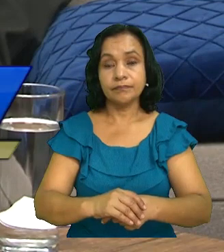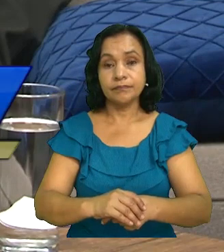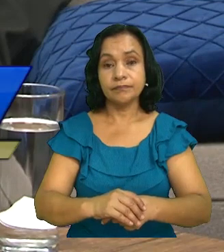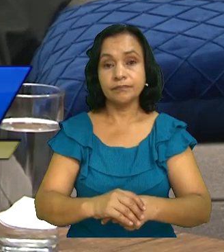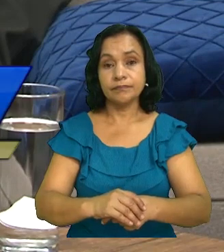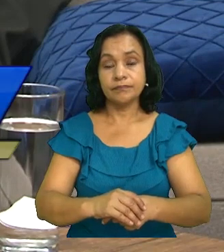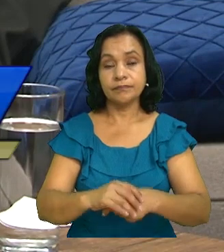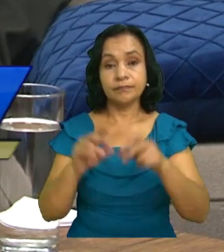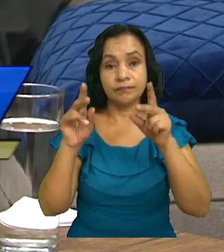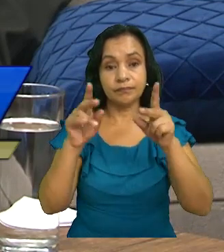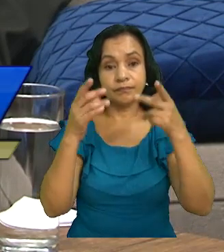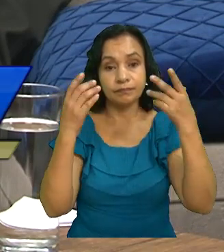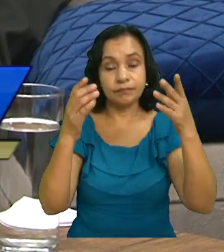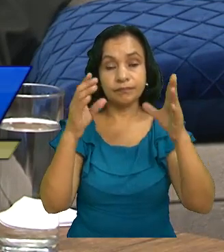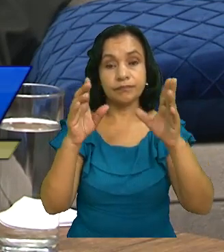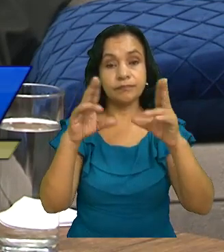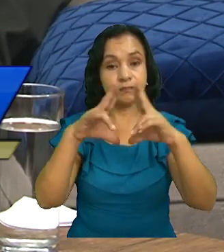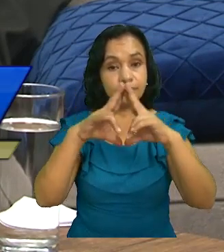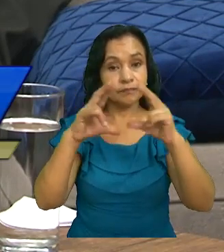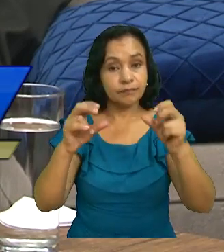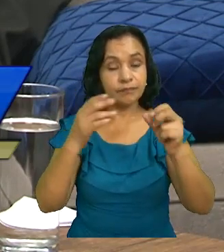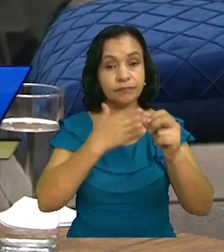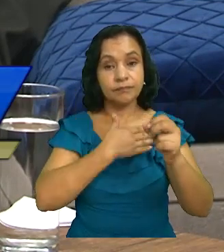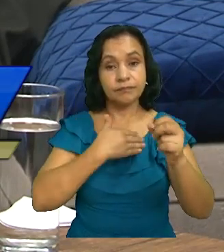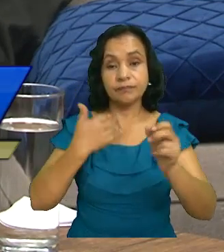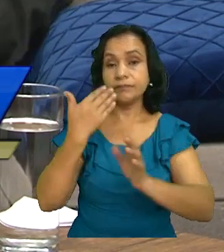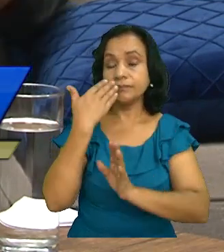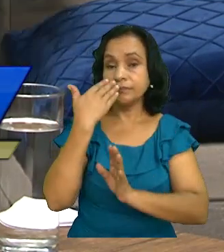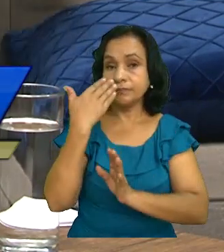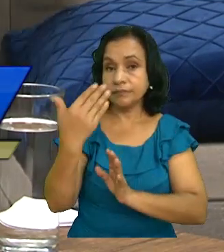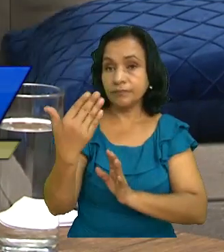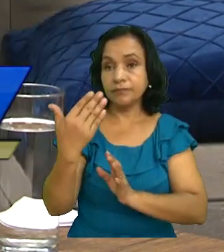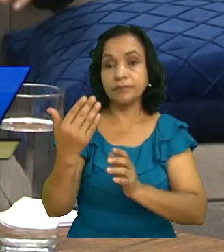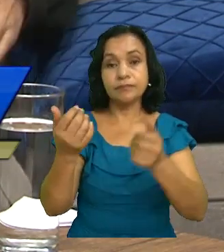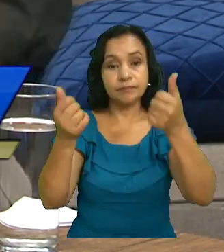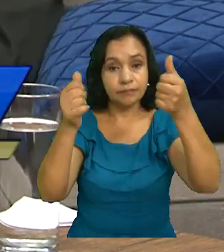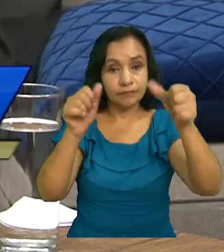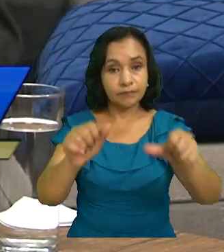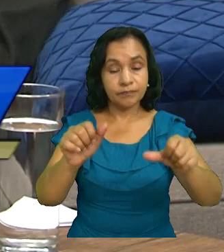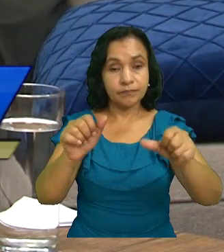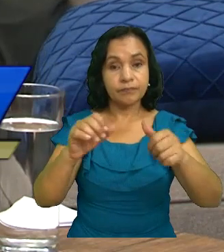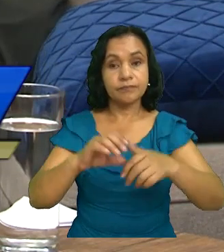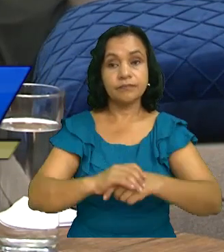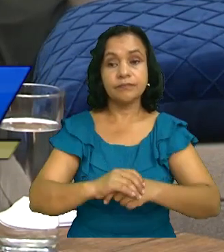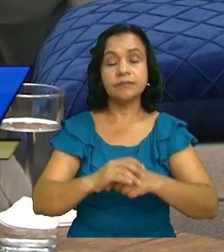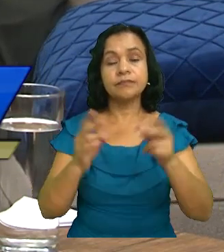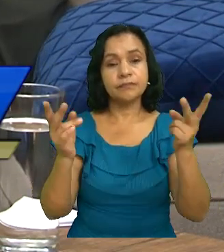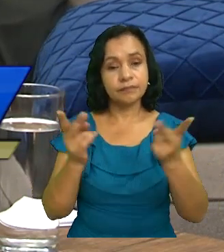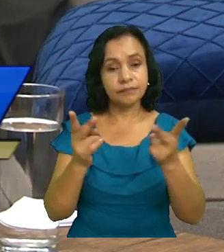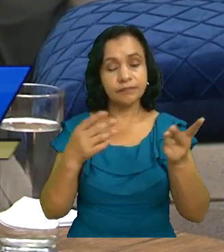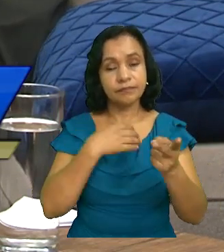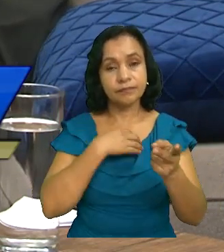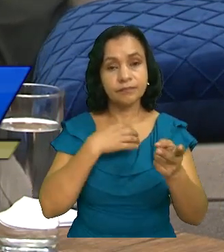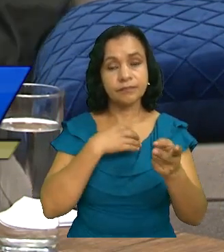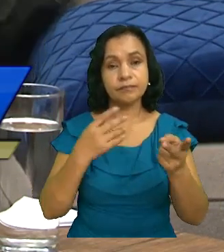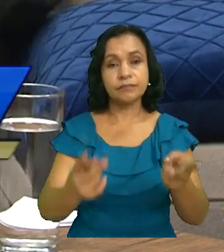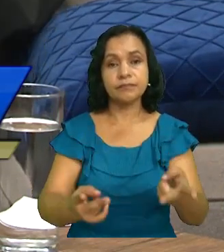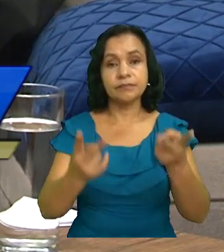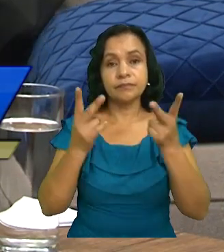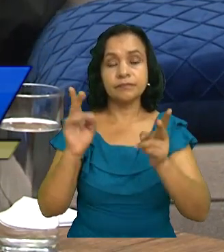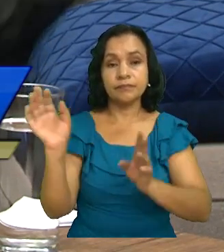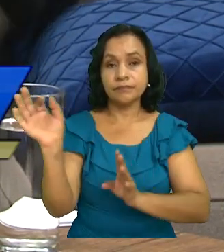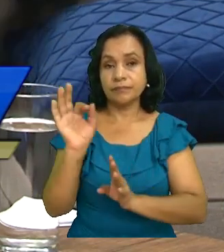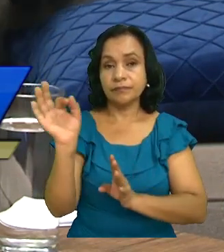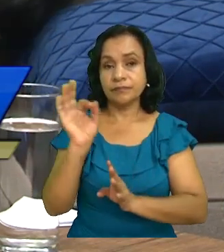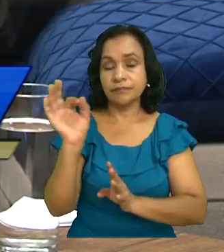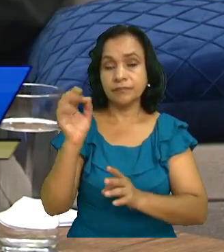a que las condiciones de nuestro país sean las adecuadas en correspondencia con la etapa que estamos viviendo en este momento. De tal manera